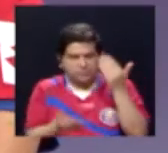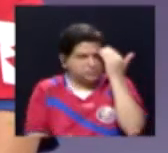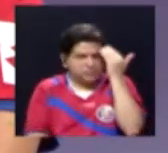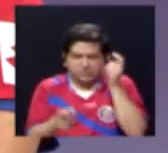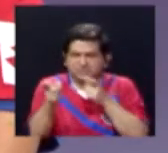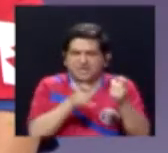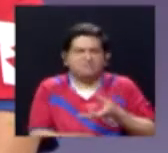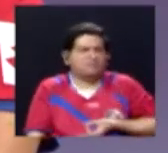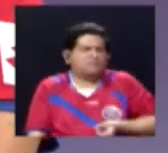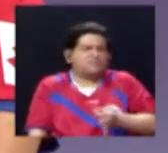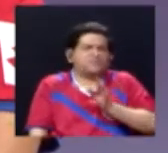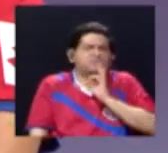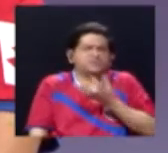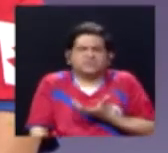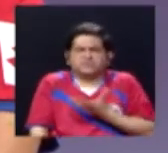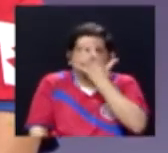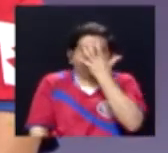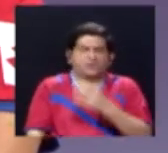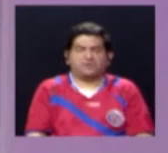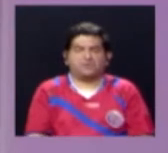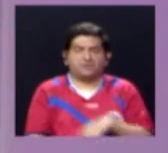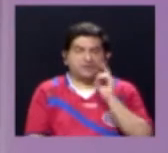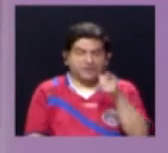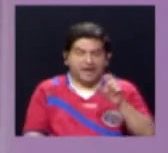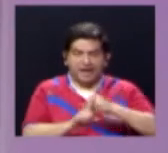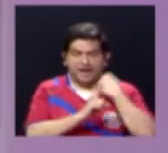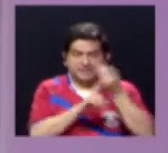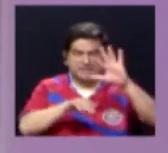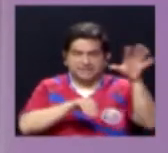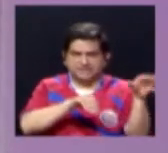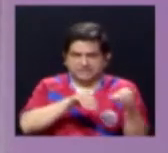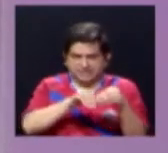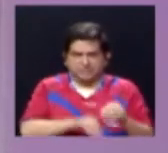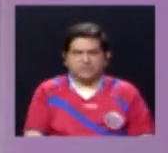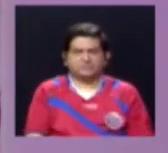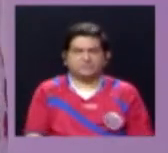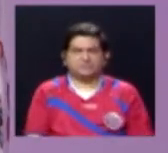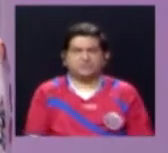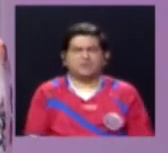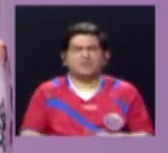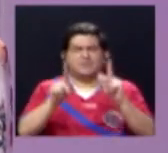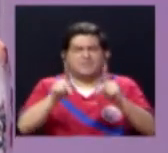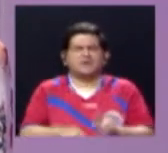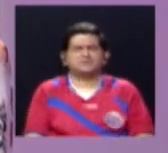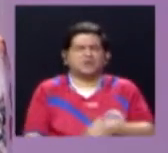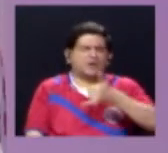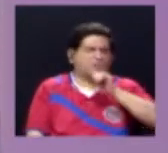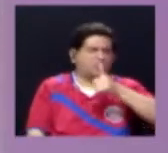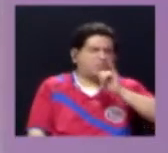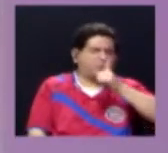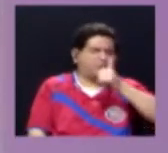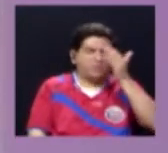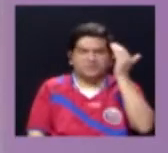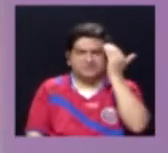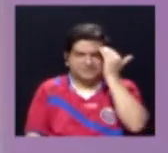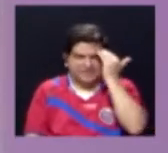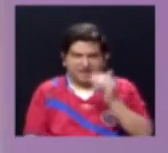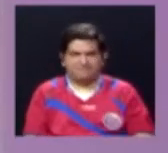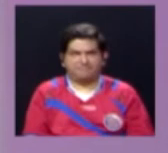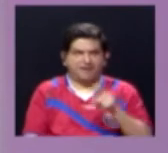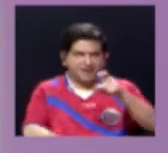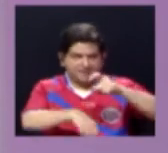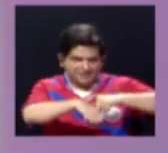manejar la frustración y la ira y si a eso le agrega que consume una gran cantidad de alcohol sabe que se está cometiendo